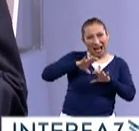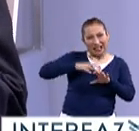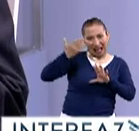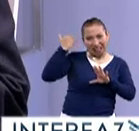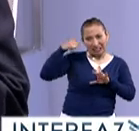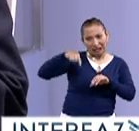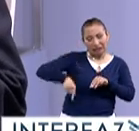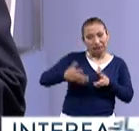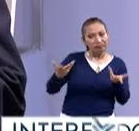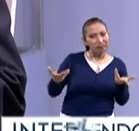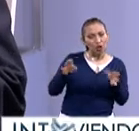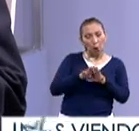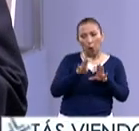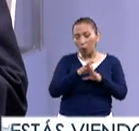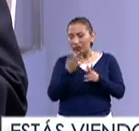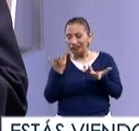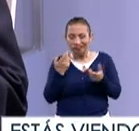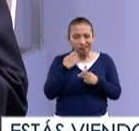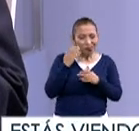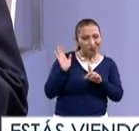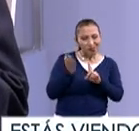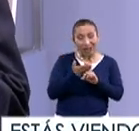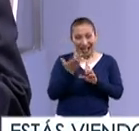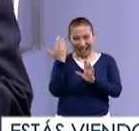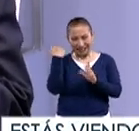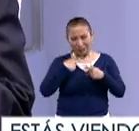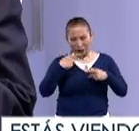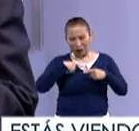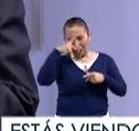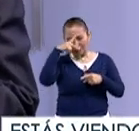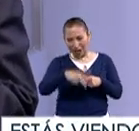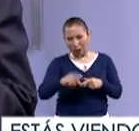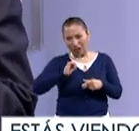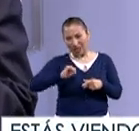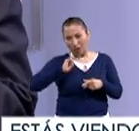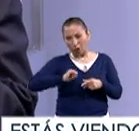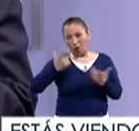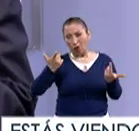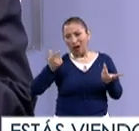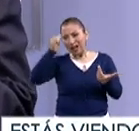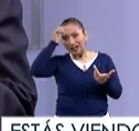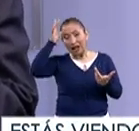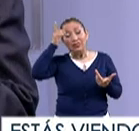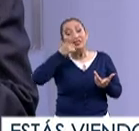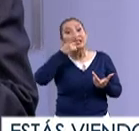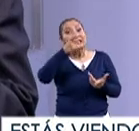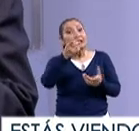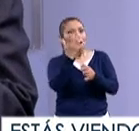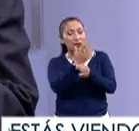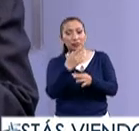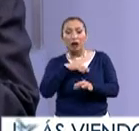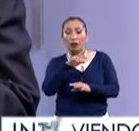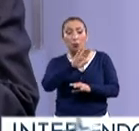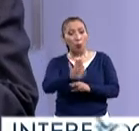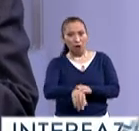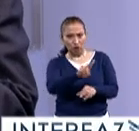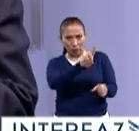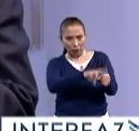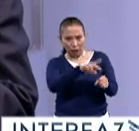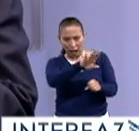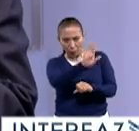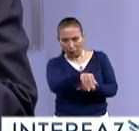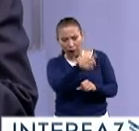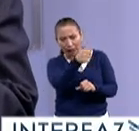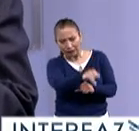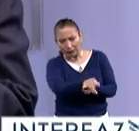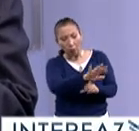que estaban. Sí. Los antiguos mexicanos planteaban que los muertos de muerte natural, digamos,